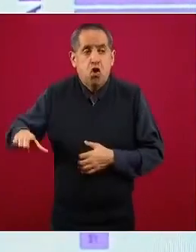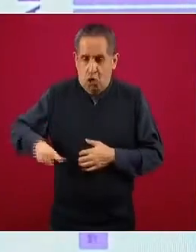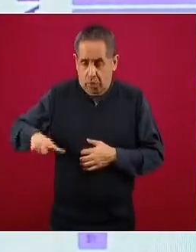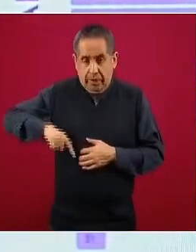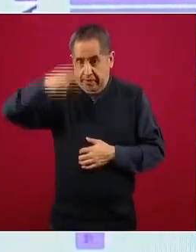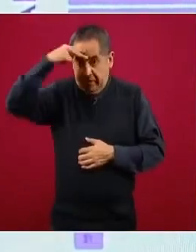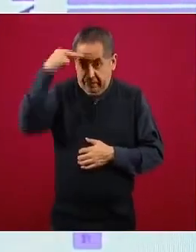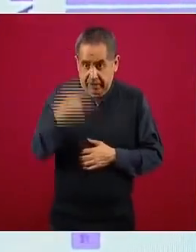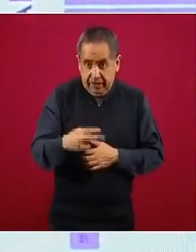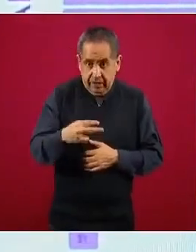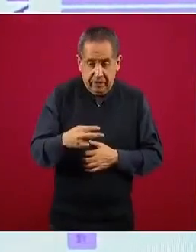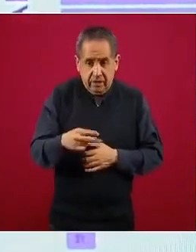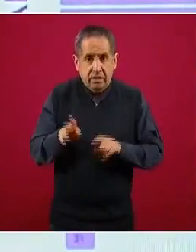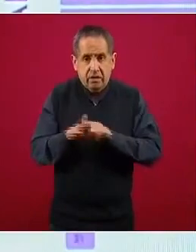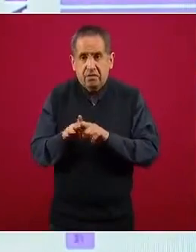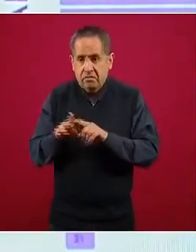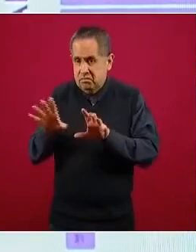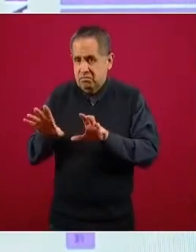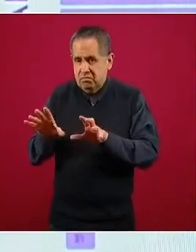de México